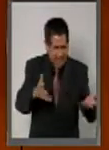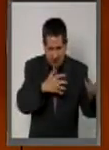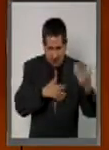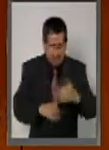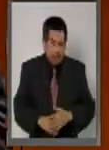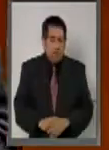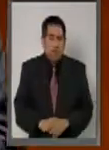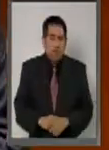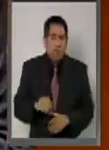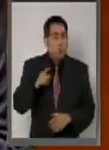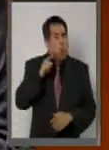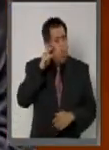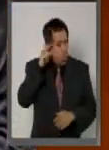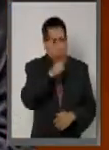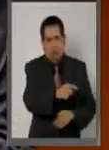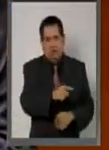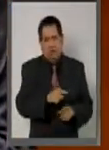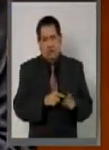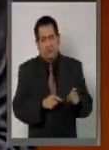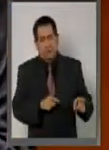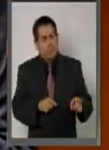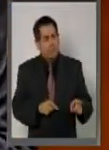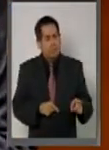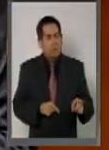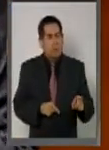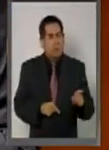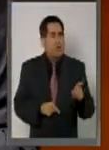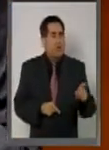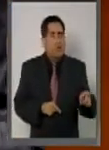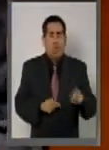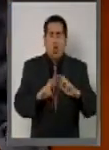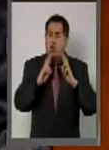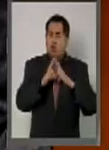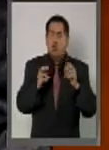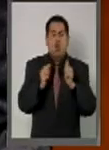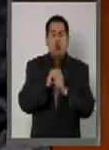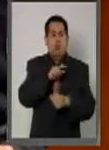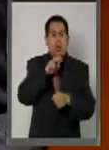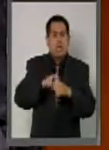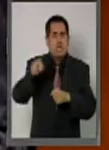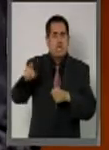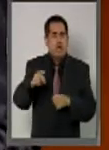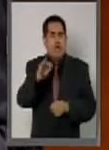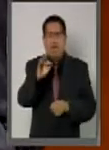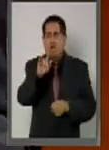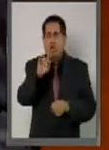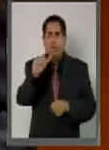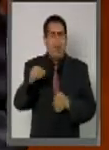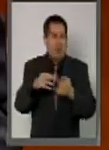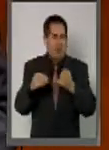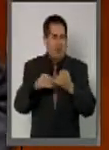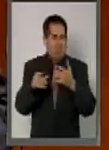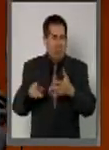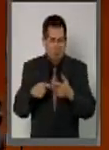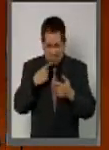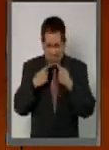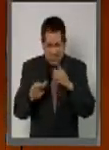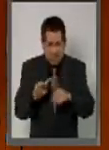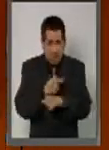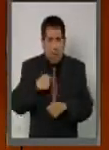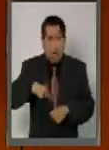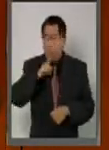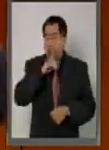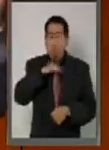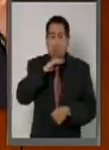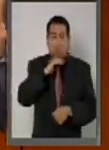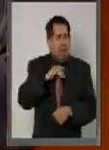¿verdad? Usted fue a una reunión en Florida, que aquí pasa desapercibido porque